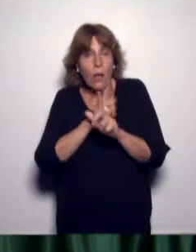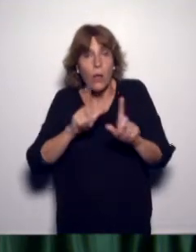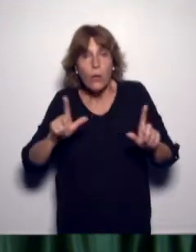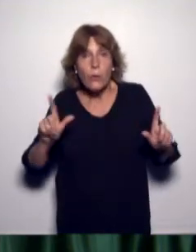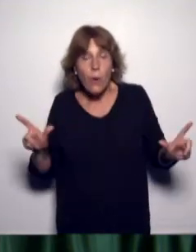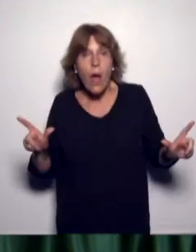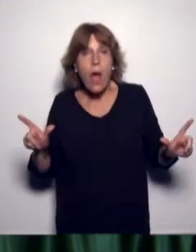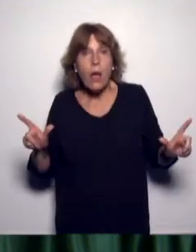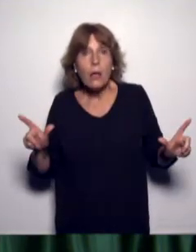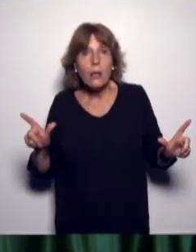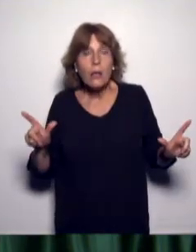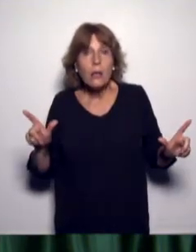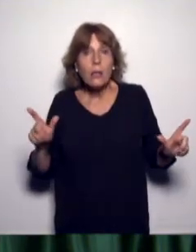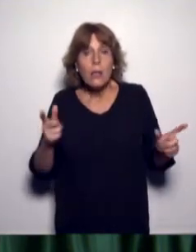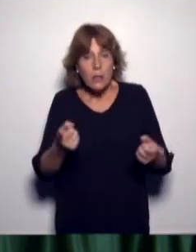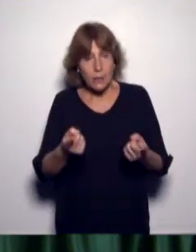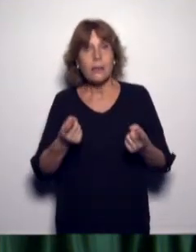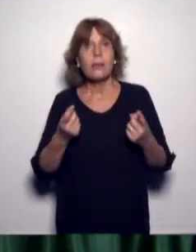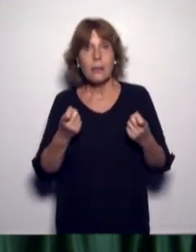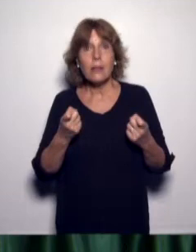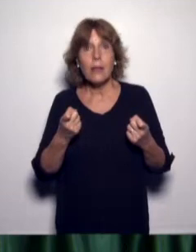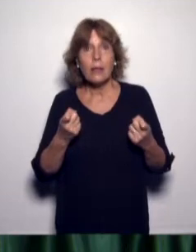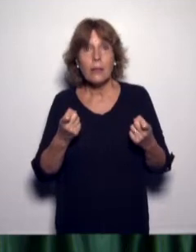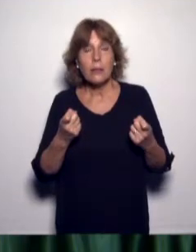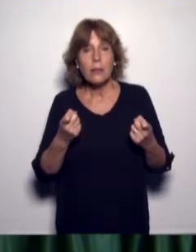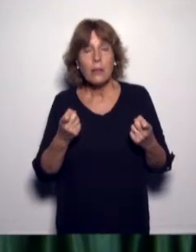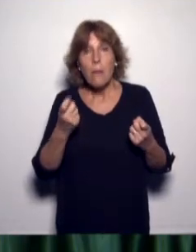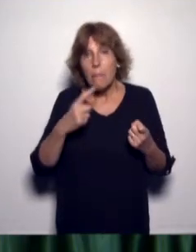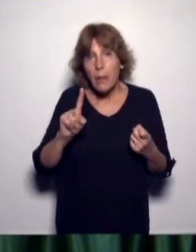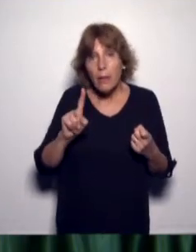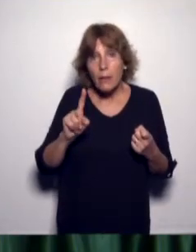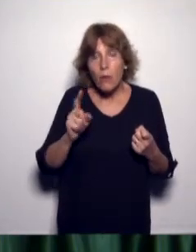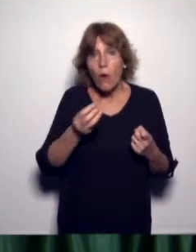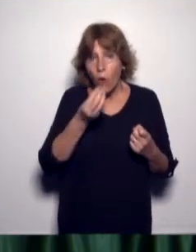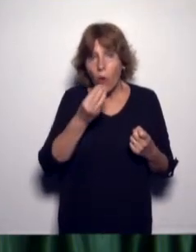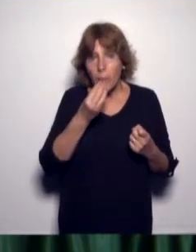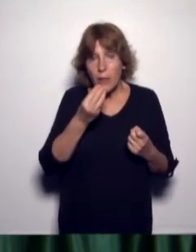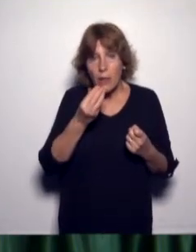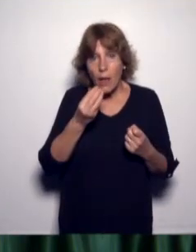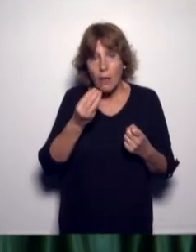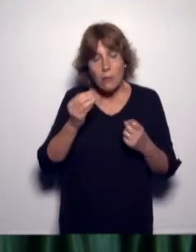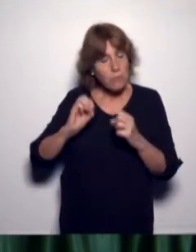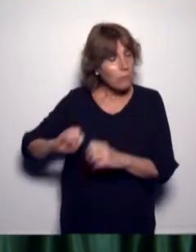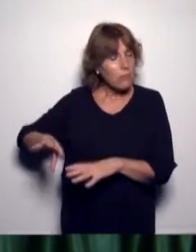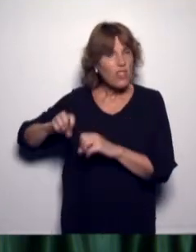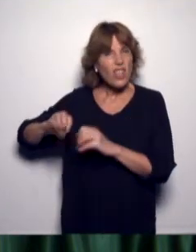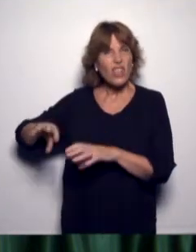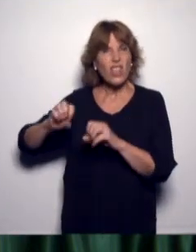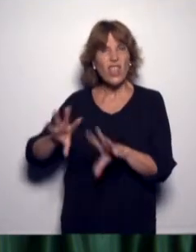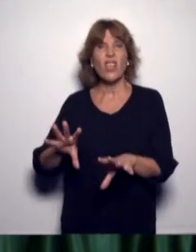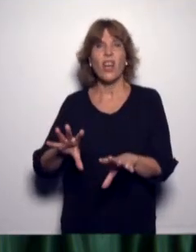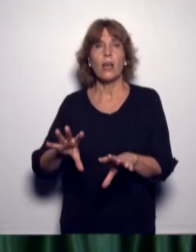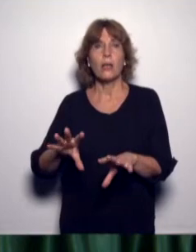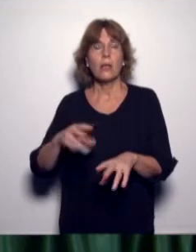necesario? La falta de hijos, agrega el Papa Francisco, la falta